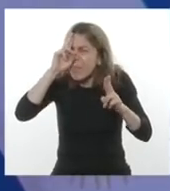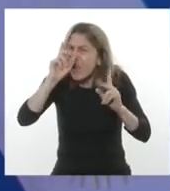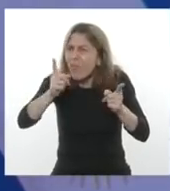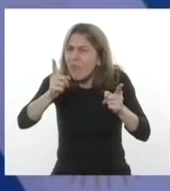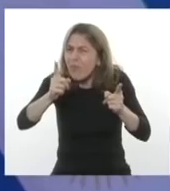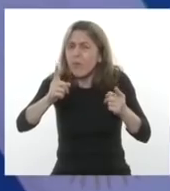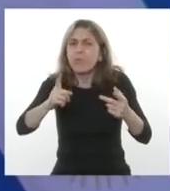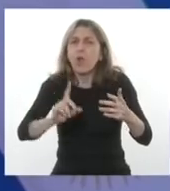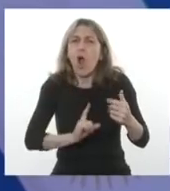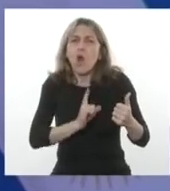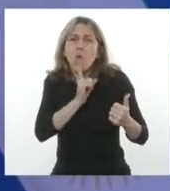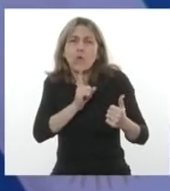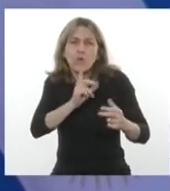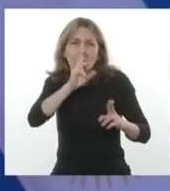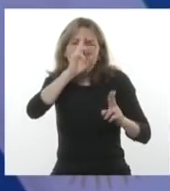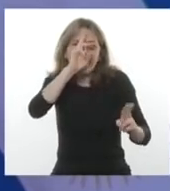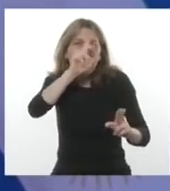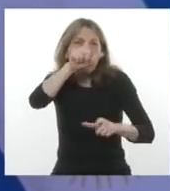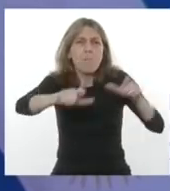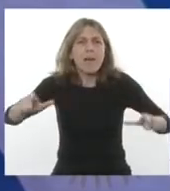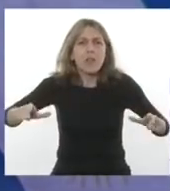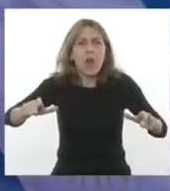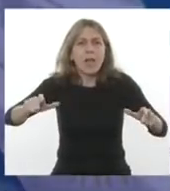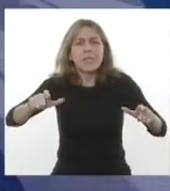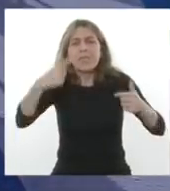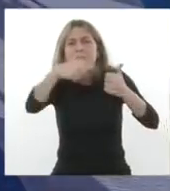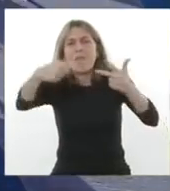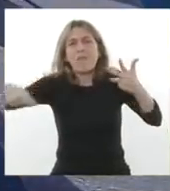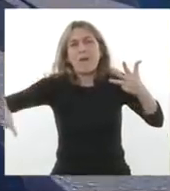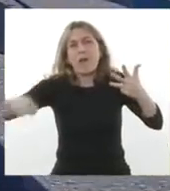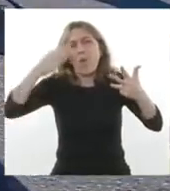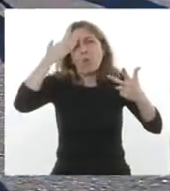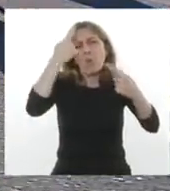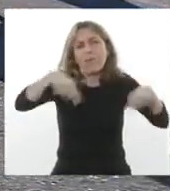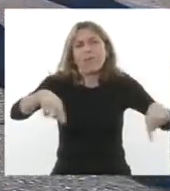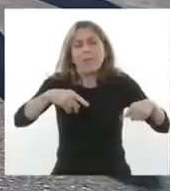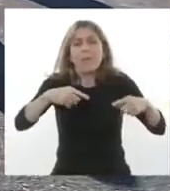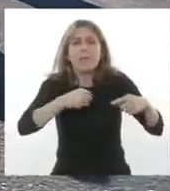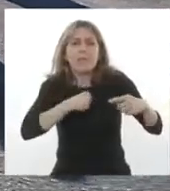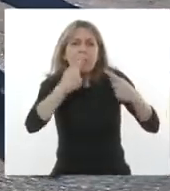orgullo, de respeto entre nosotros, de trabajo cotidiano,